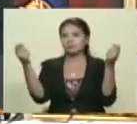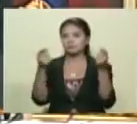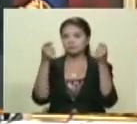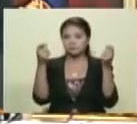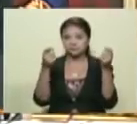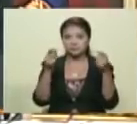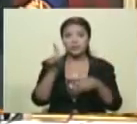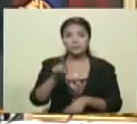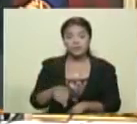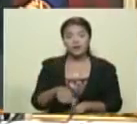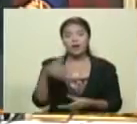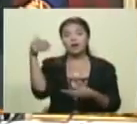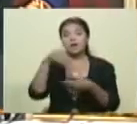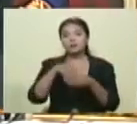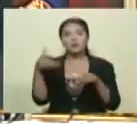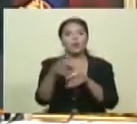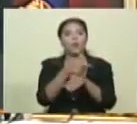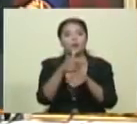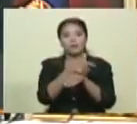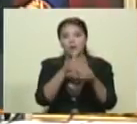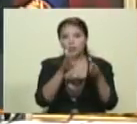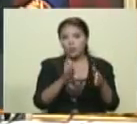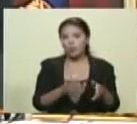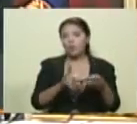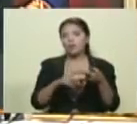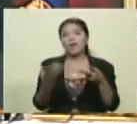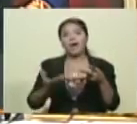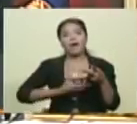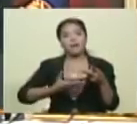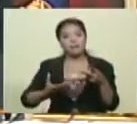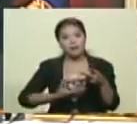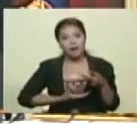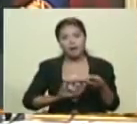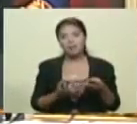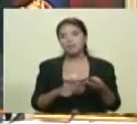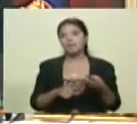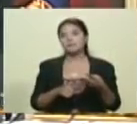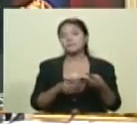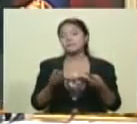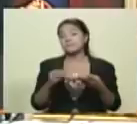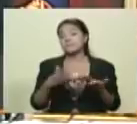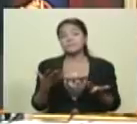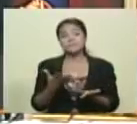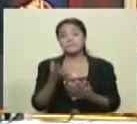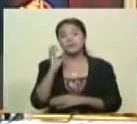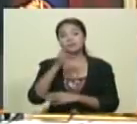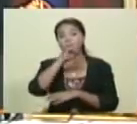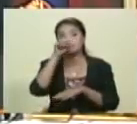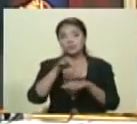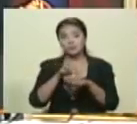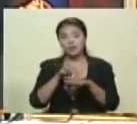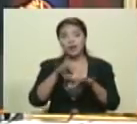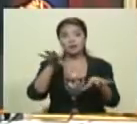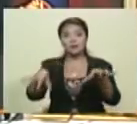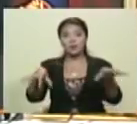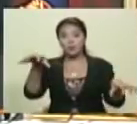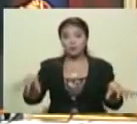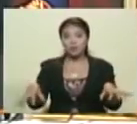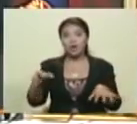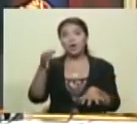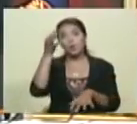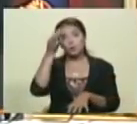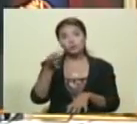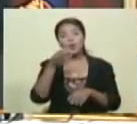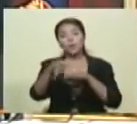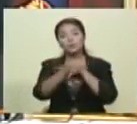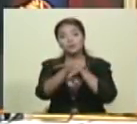incluye elecciones a gobernadores, a alcaldes, a poder legislativo regional, a consejos municipales.